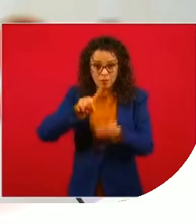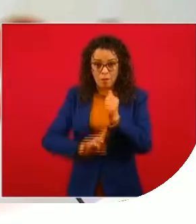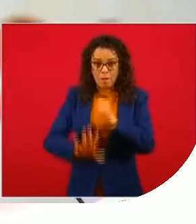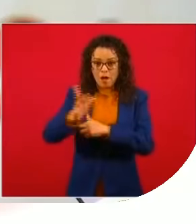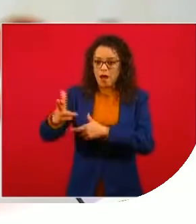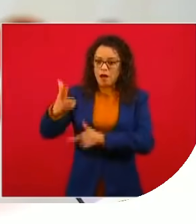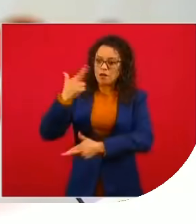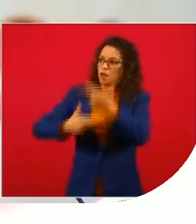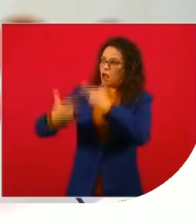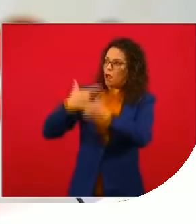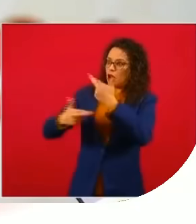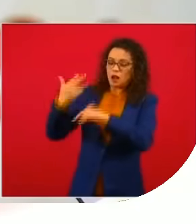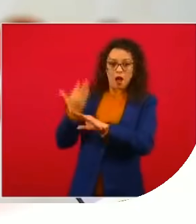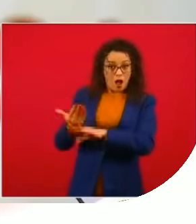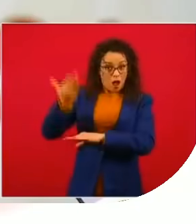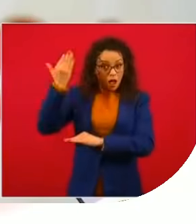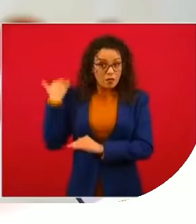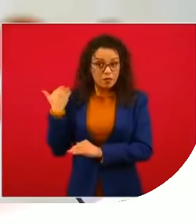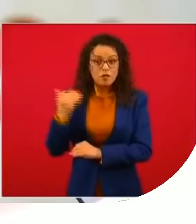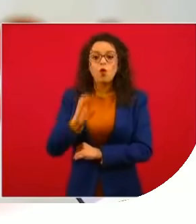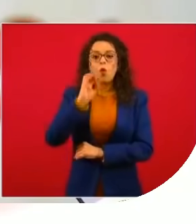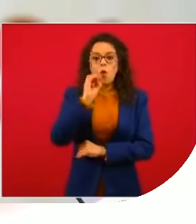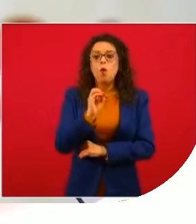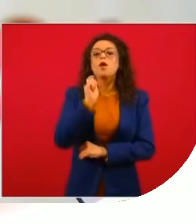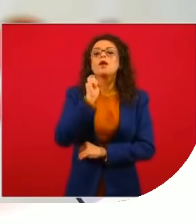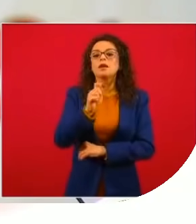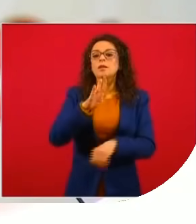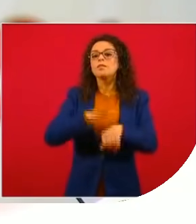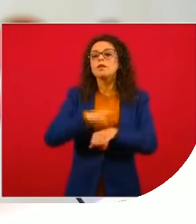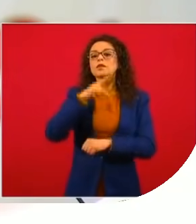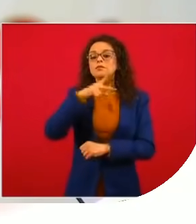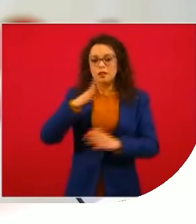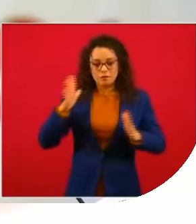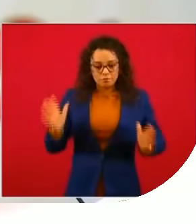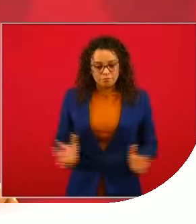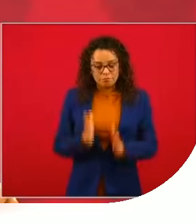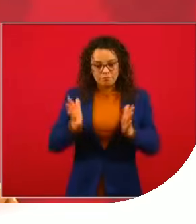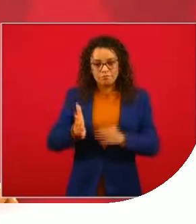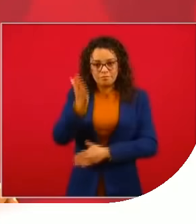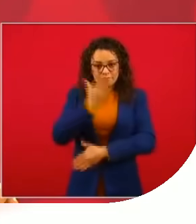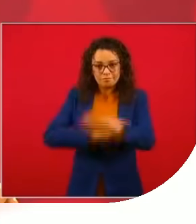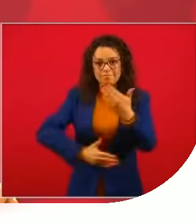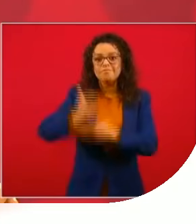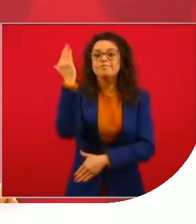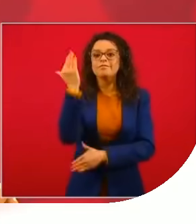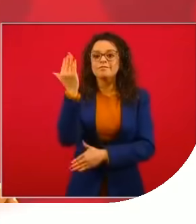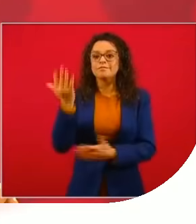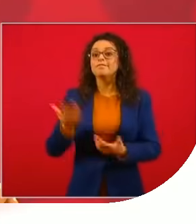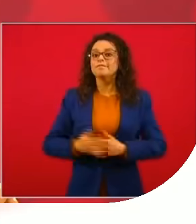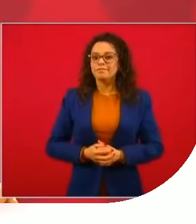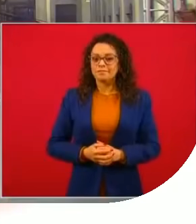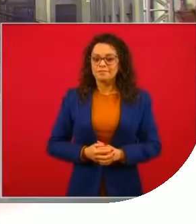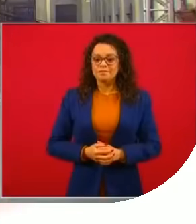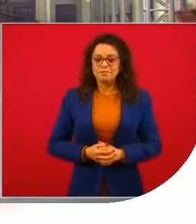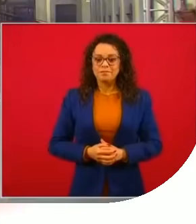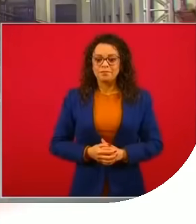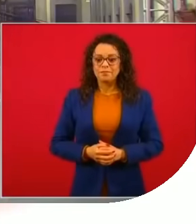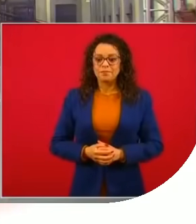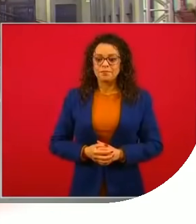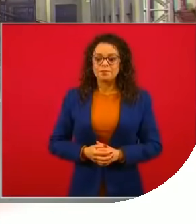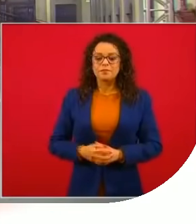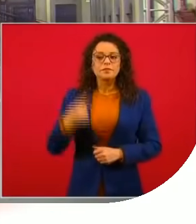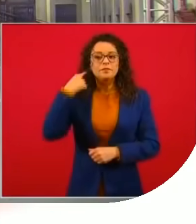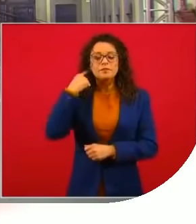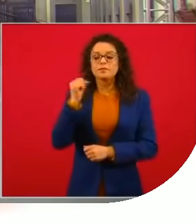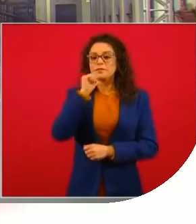que sigamos adelante? ¿Cómo garantizar esa libertad? ¿Que alguien en el gobierno no intervenga